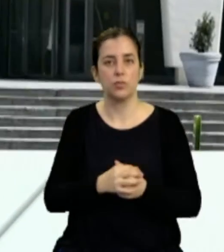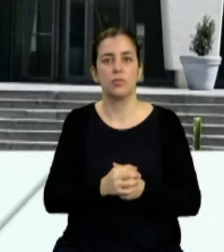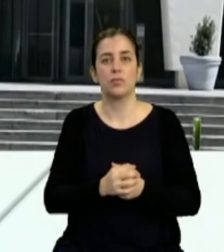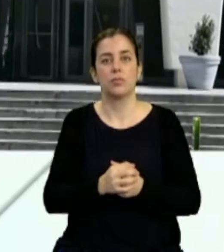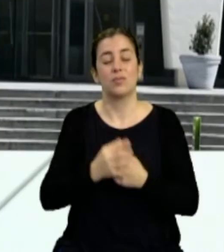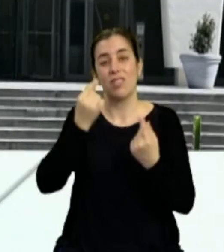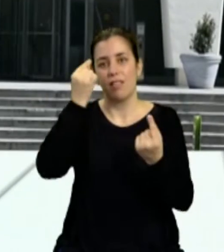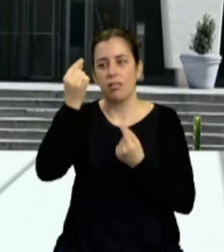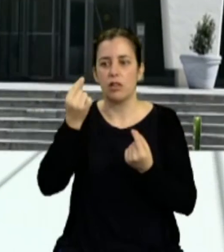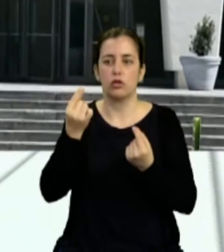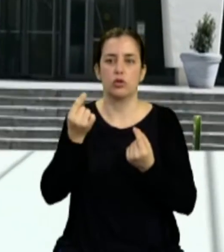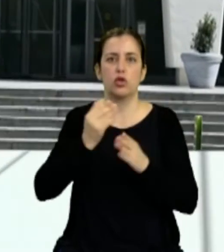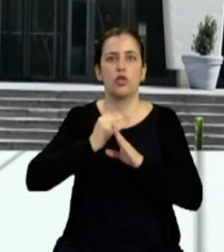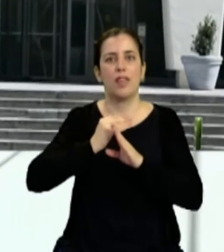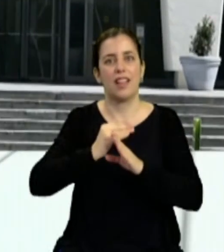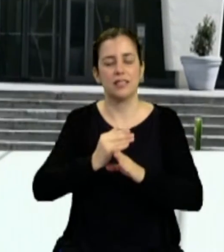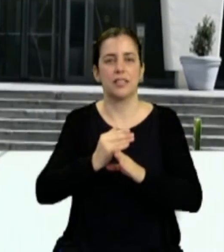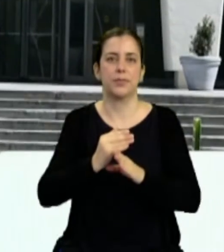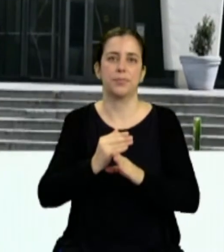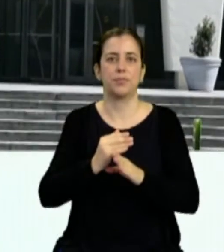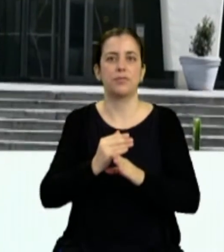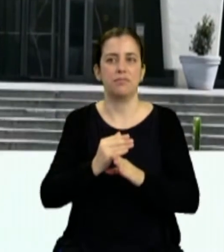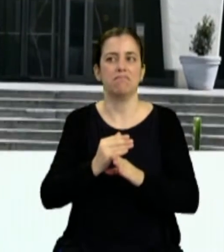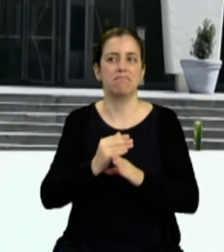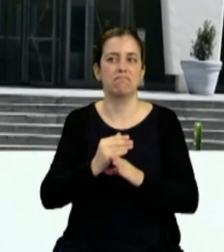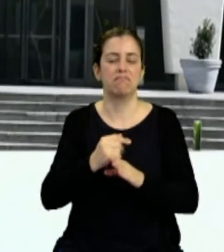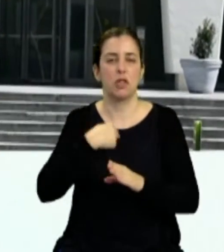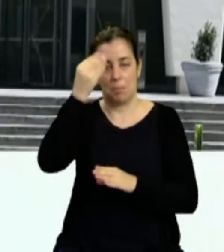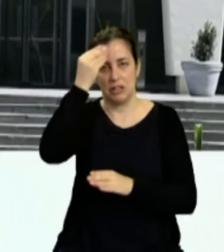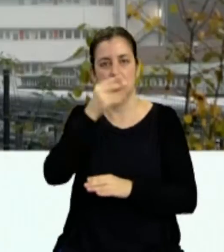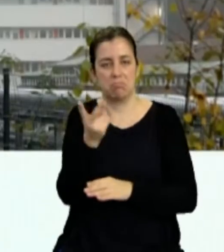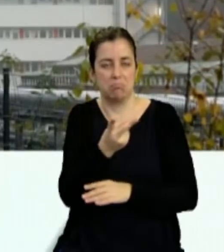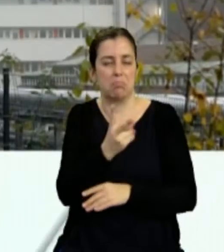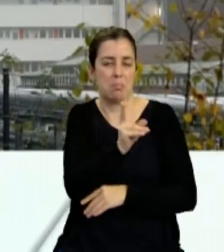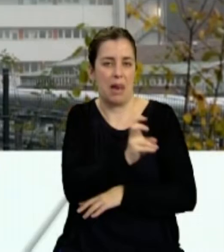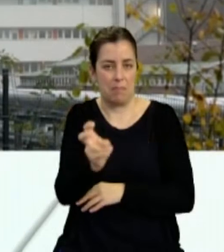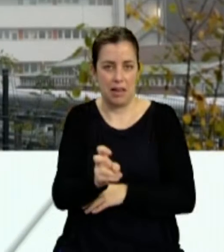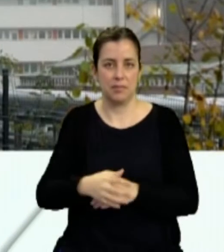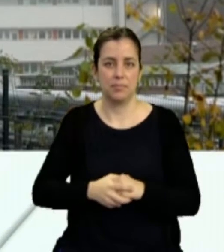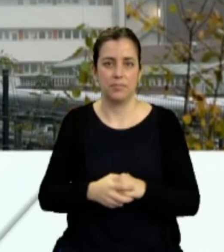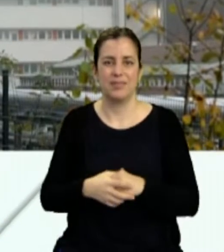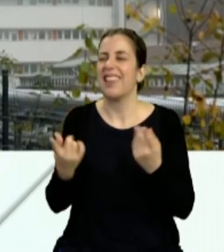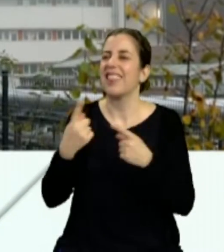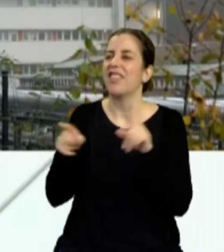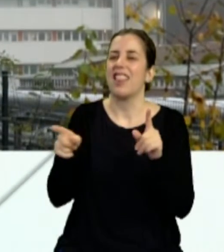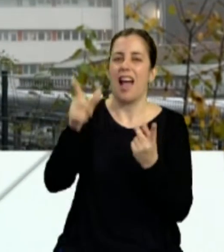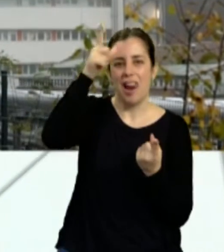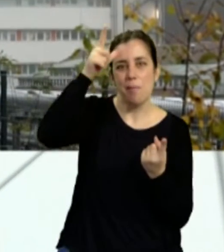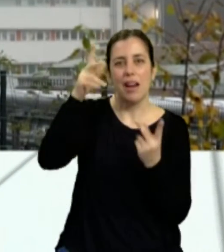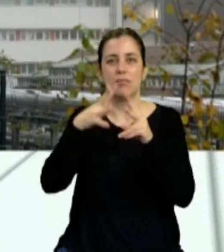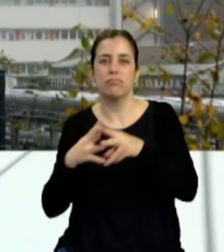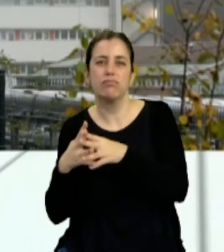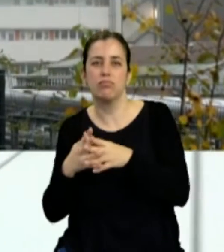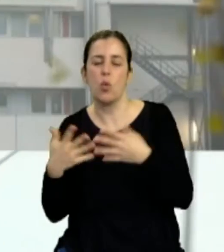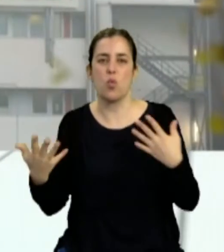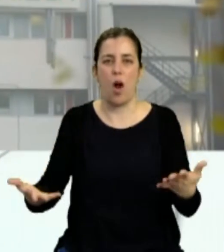digamos, grandes como para pensar que sí, que van a ser efectivas, ¿no? ¿Y qué diferencias hay entre una y otra? Parece que el principal problema,